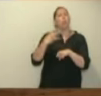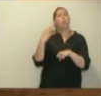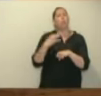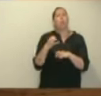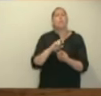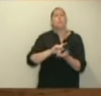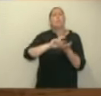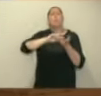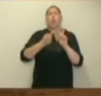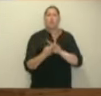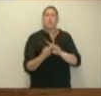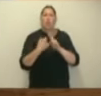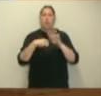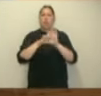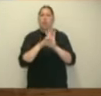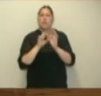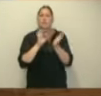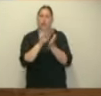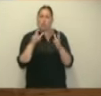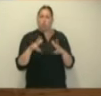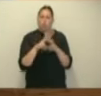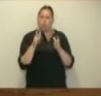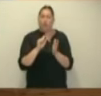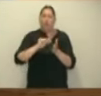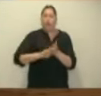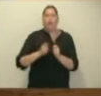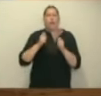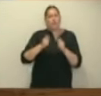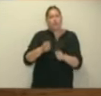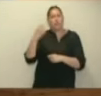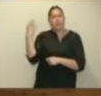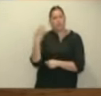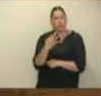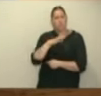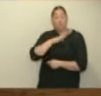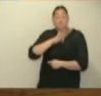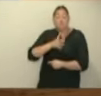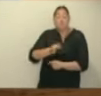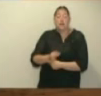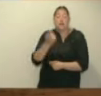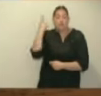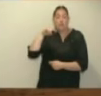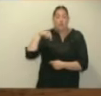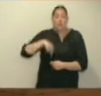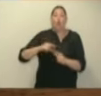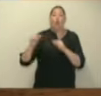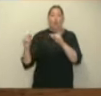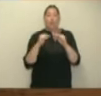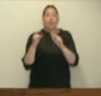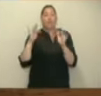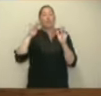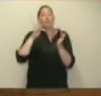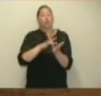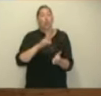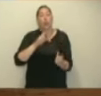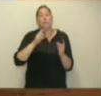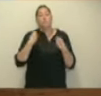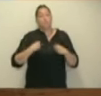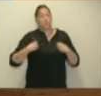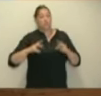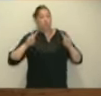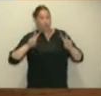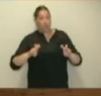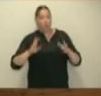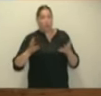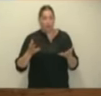modificación de esa ley de servicios sociales, cuando ella sabía perfectamente que hoy tendríamos este debate en esta Cámara. Señorías, creo que todos los